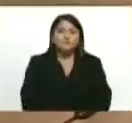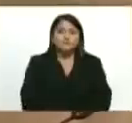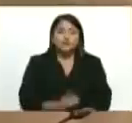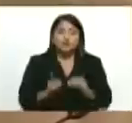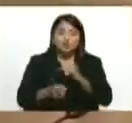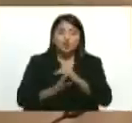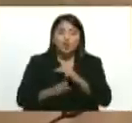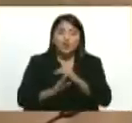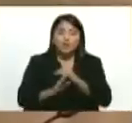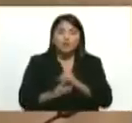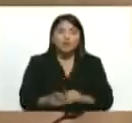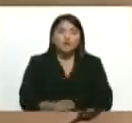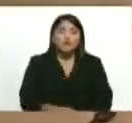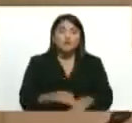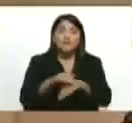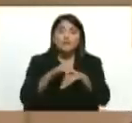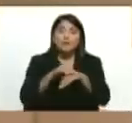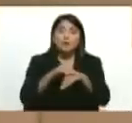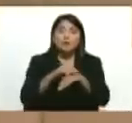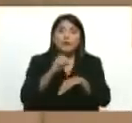Todavía no nos han pedido disculpas,